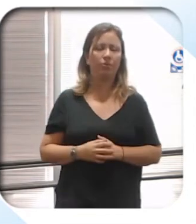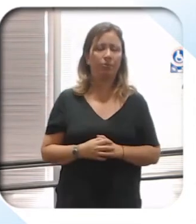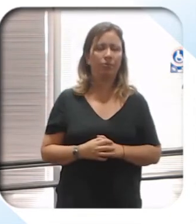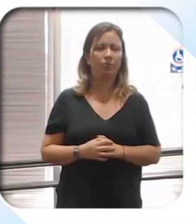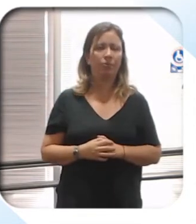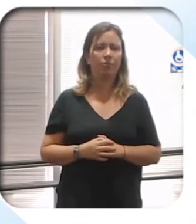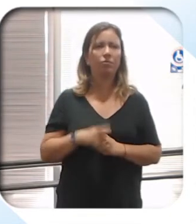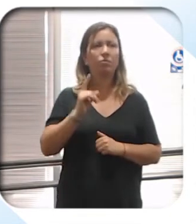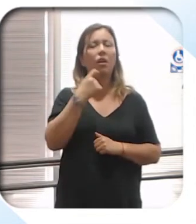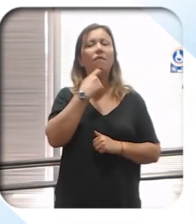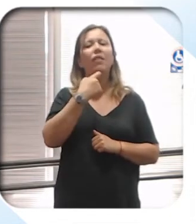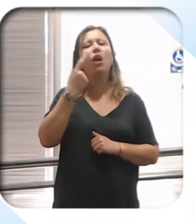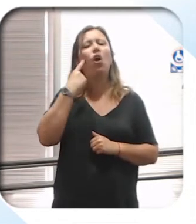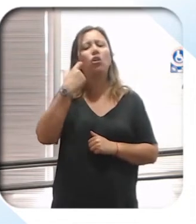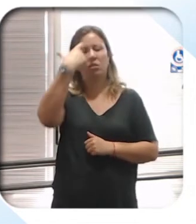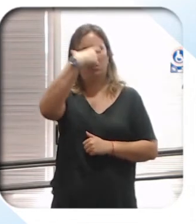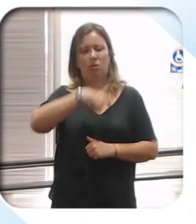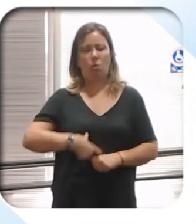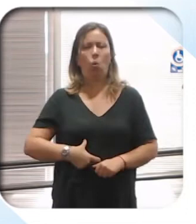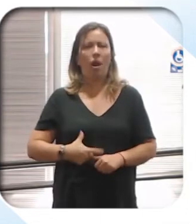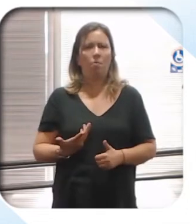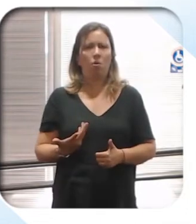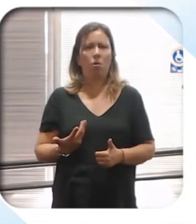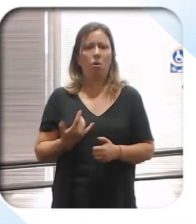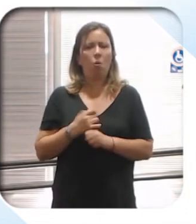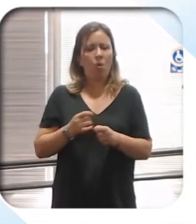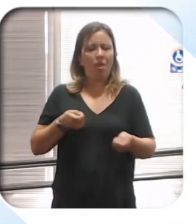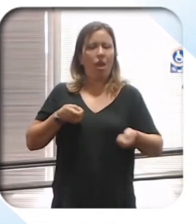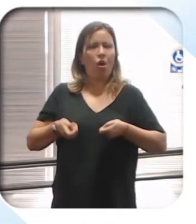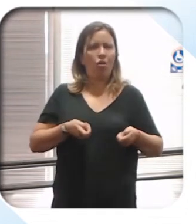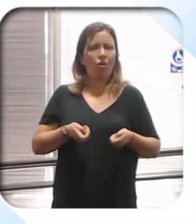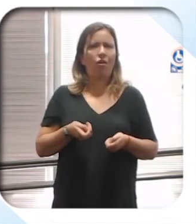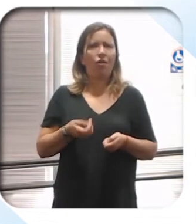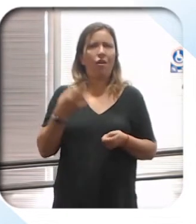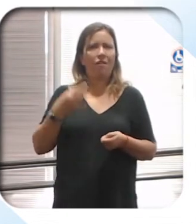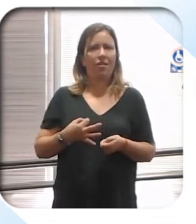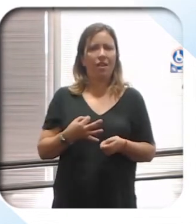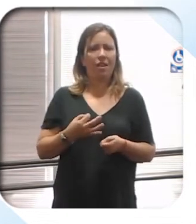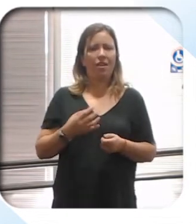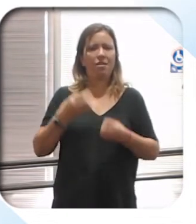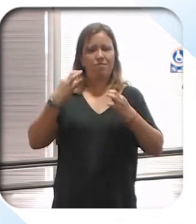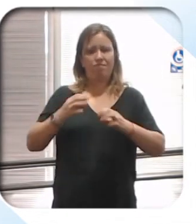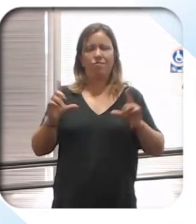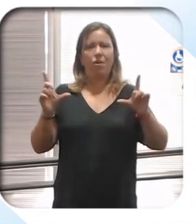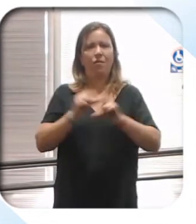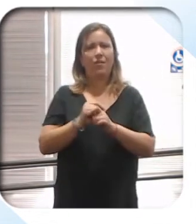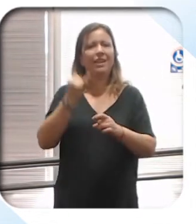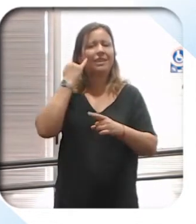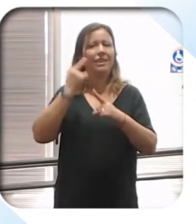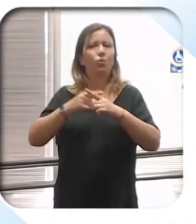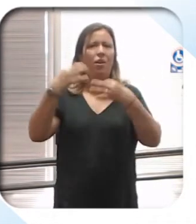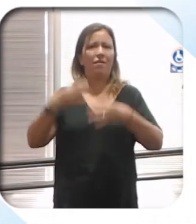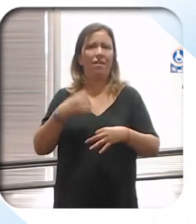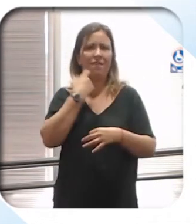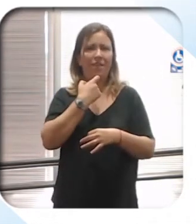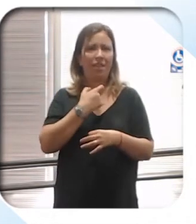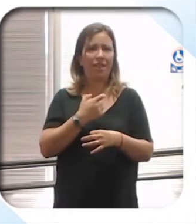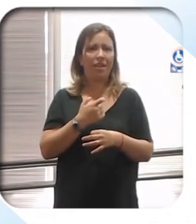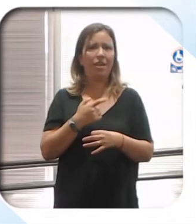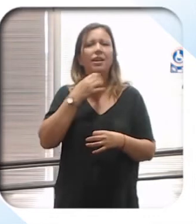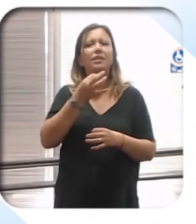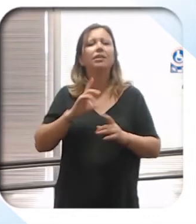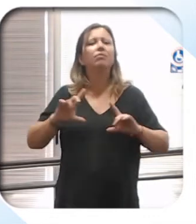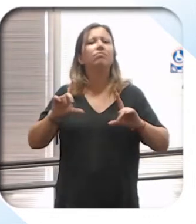de conocimientos anatómicos y fisiológicos que permitieran una comprensión acabada de la sexualidad. Cada vez que digo esto